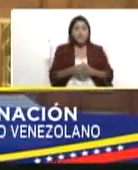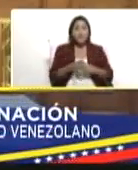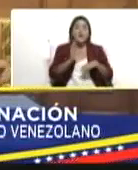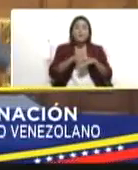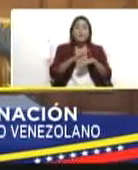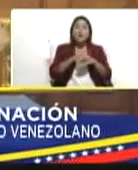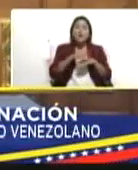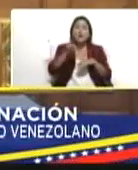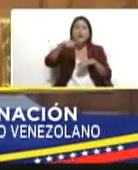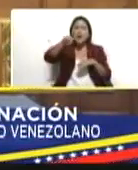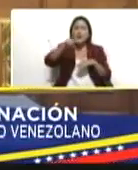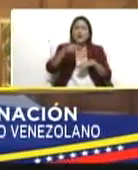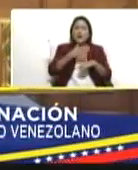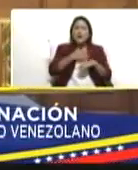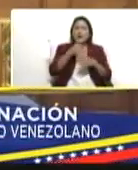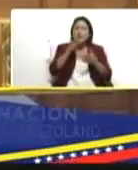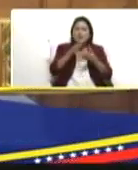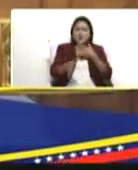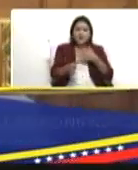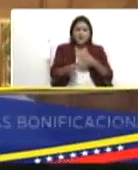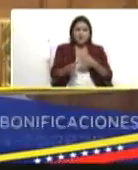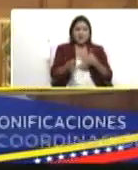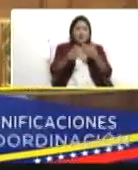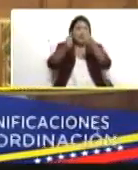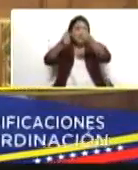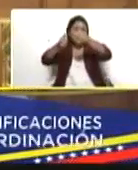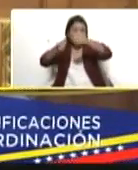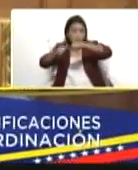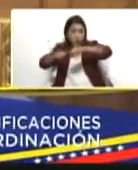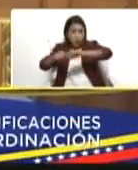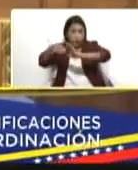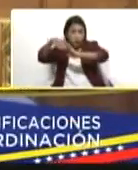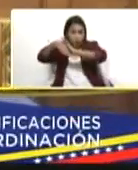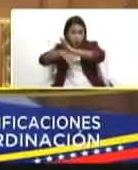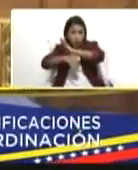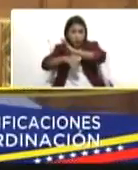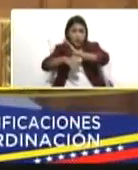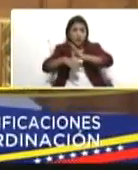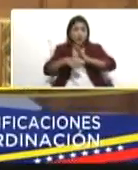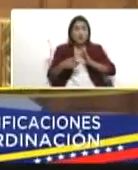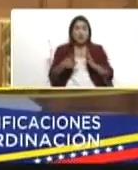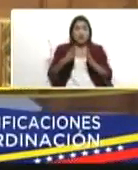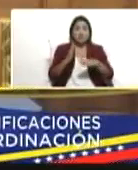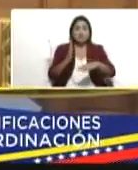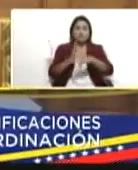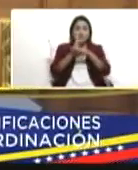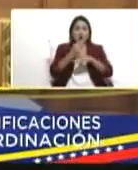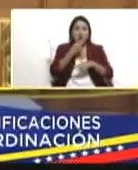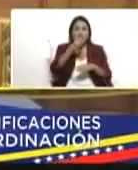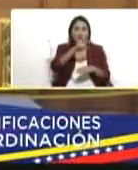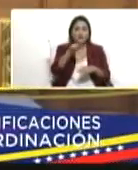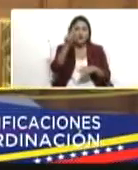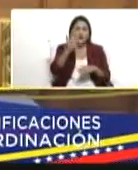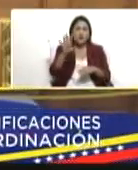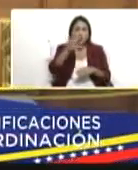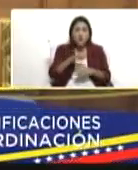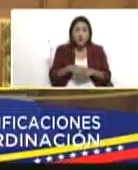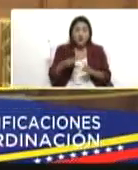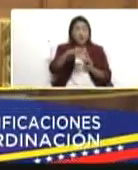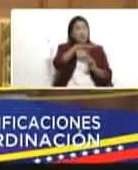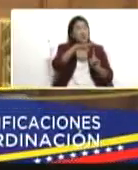que querían colapsar completamente era la papita de la gente la comida de la gente en los momentos